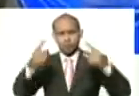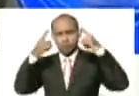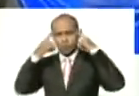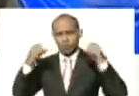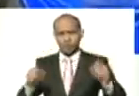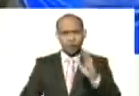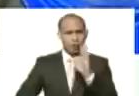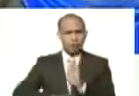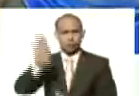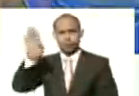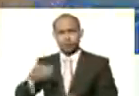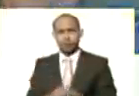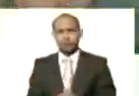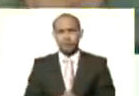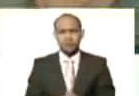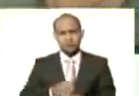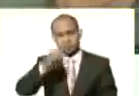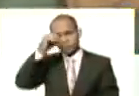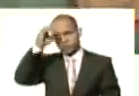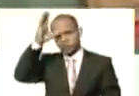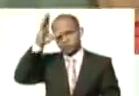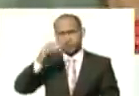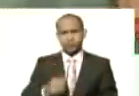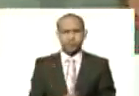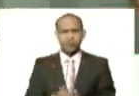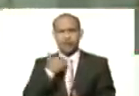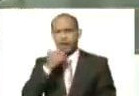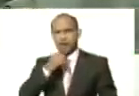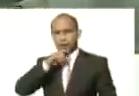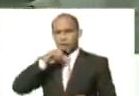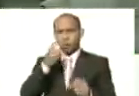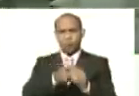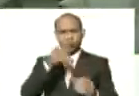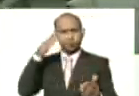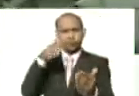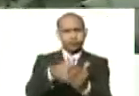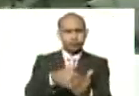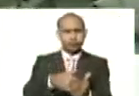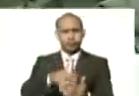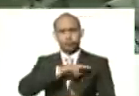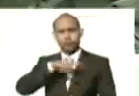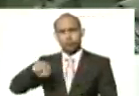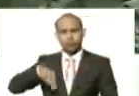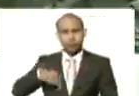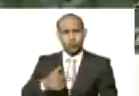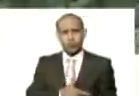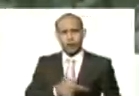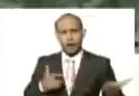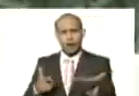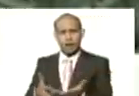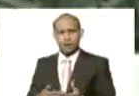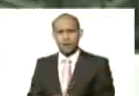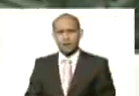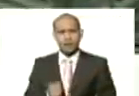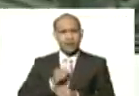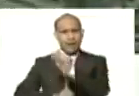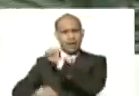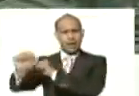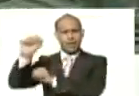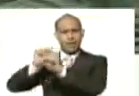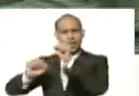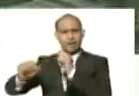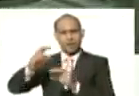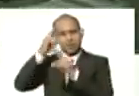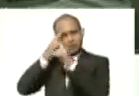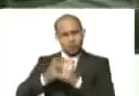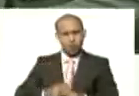profesionalismo, con la mayor capacidad para hacerle daño al enemigo con nuestras armas y defender el